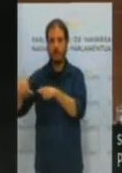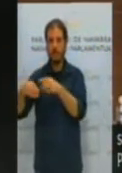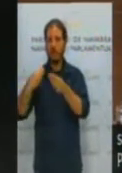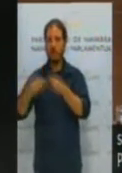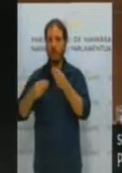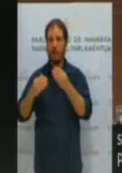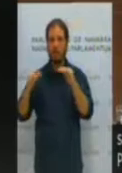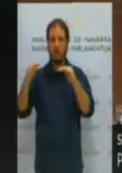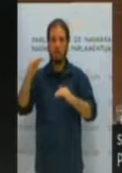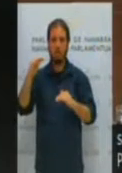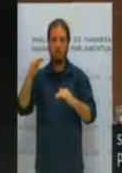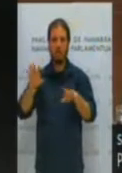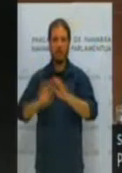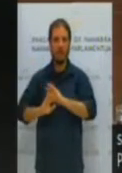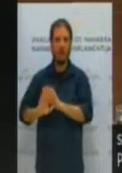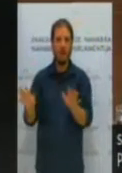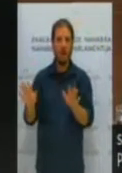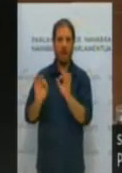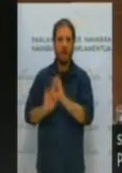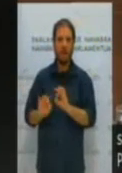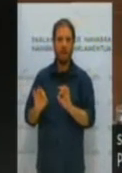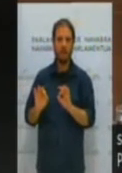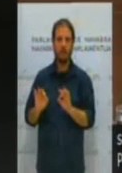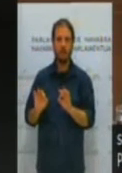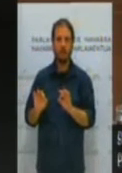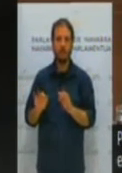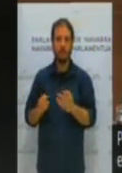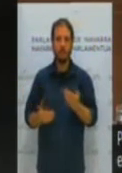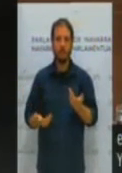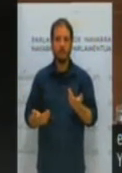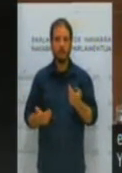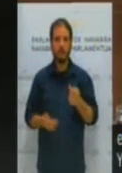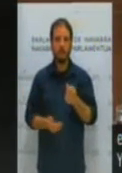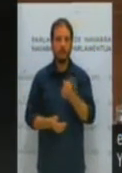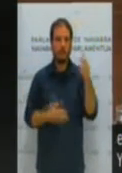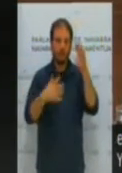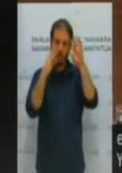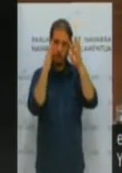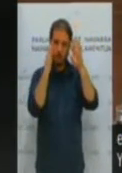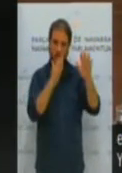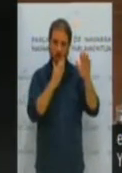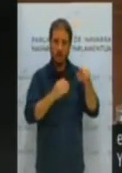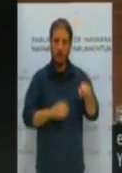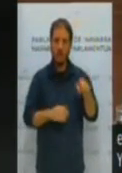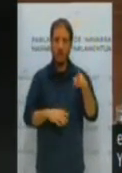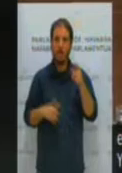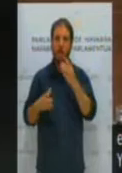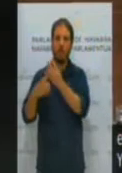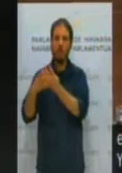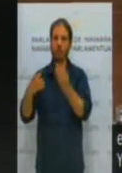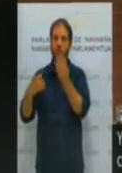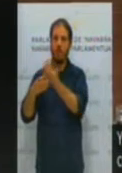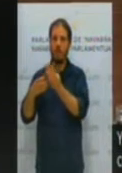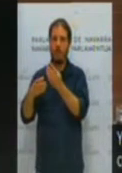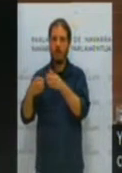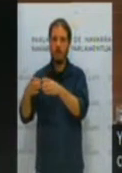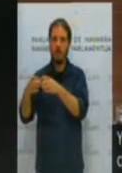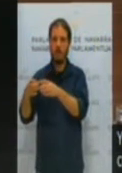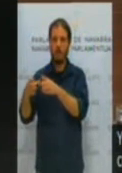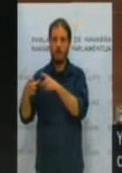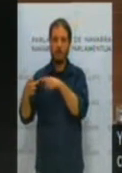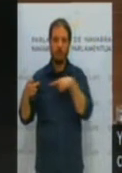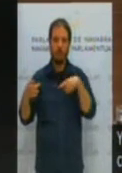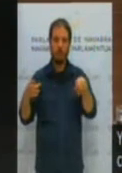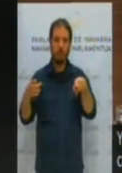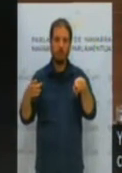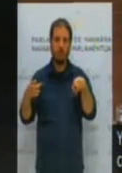Y otra de las muestras de la poca atención que tiene el cuatripartito